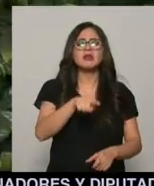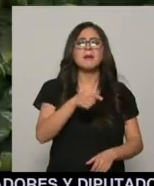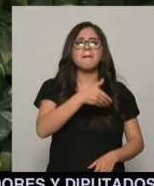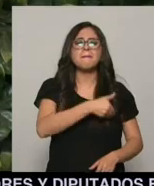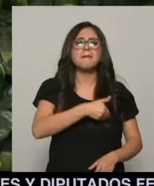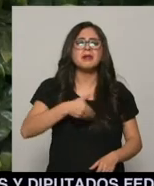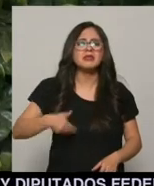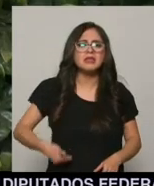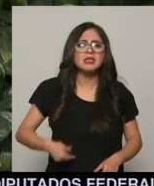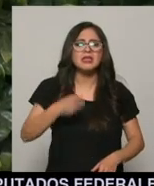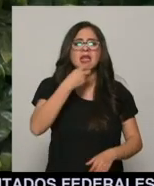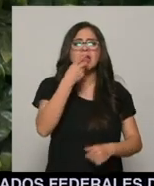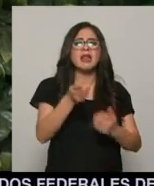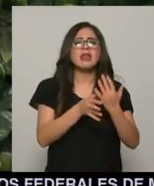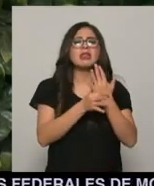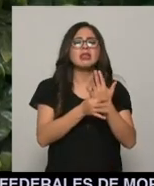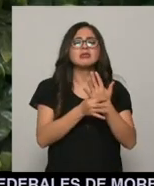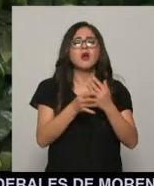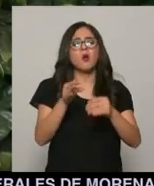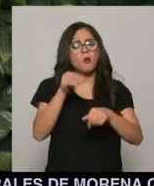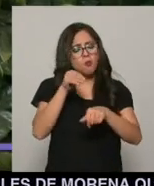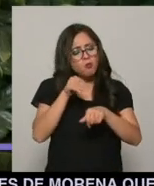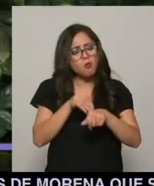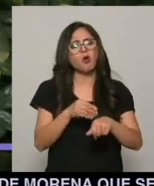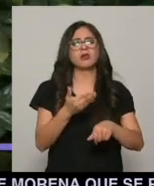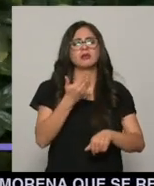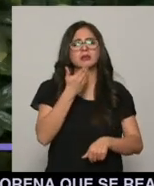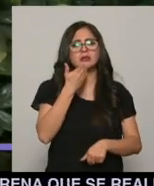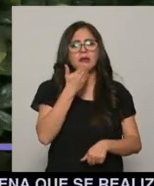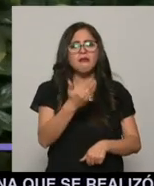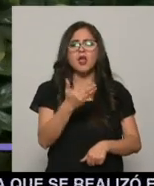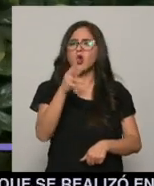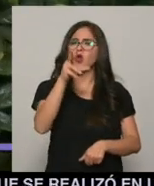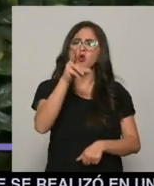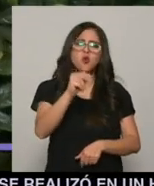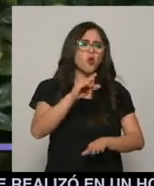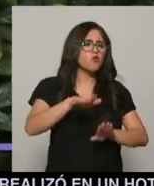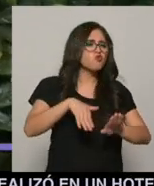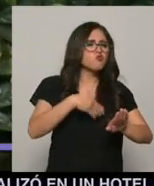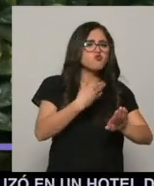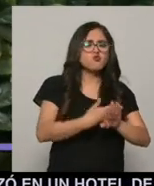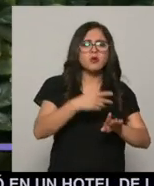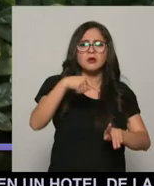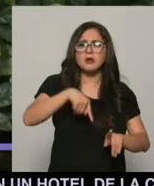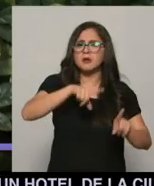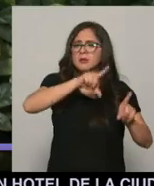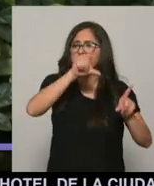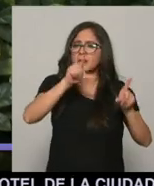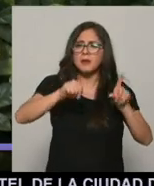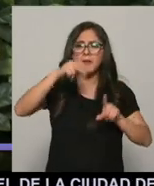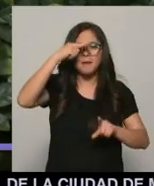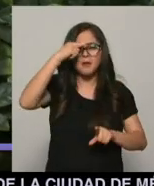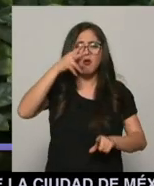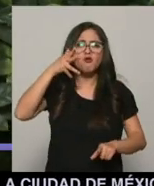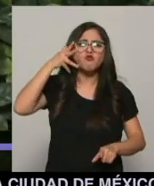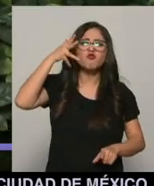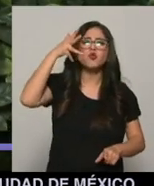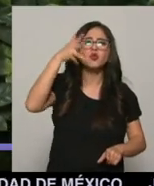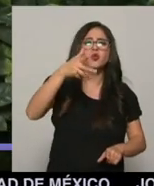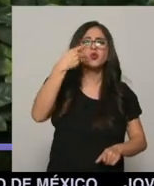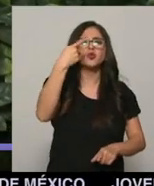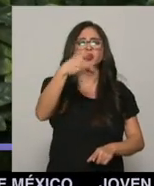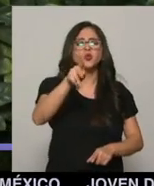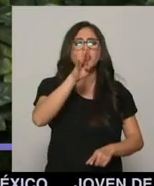es: pórtense bien, muchachos, no le hagan daño al país porque sus mamás se van a enojar. Y él ha dicho: abrazos, no